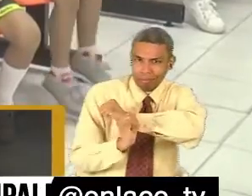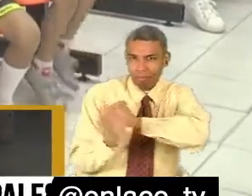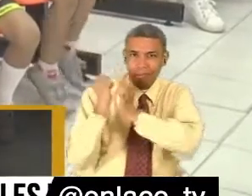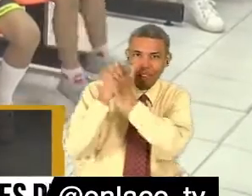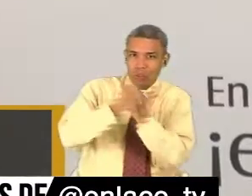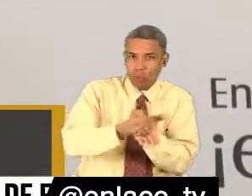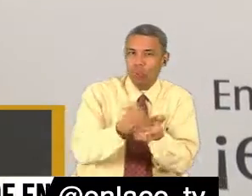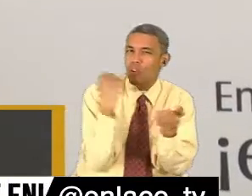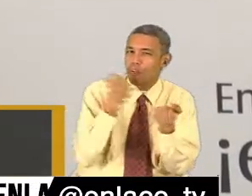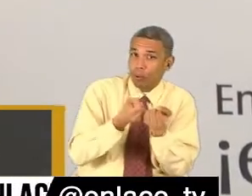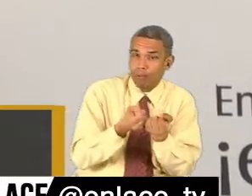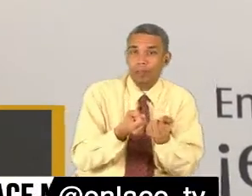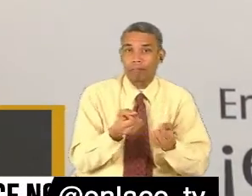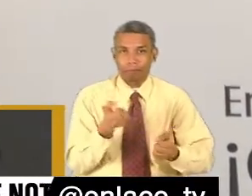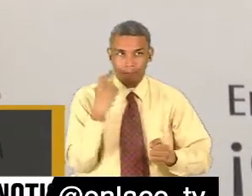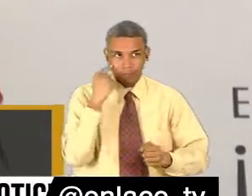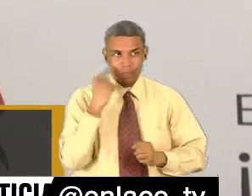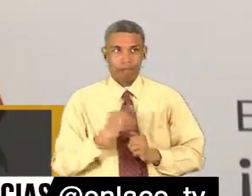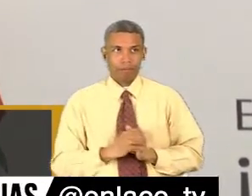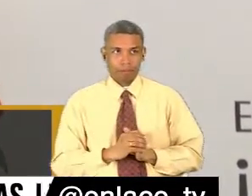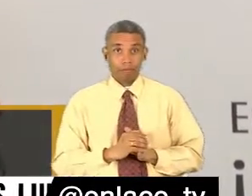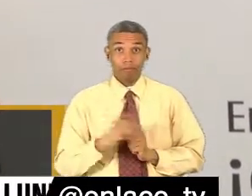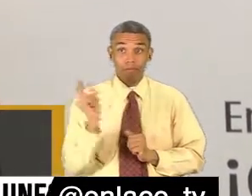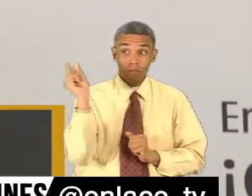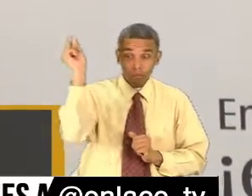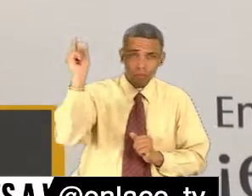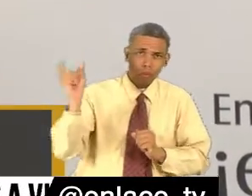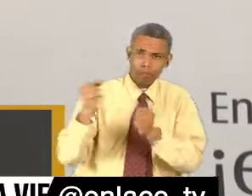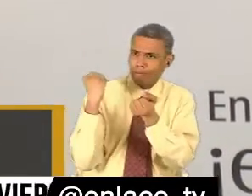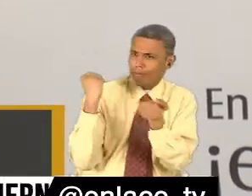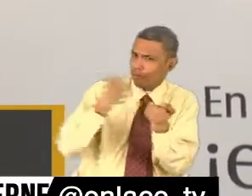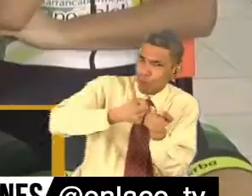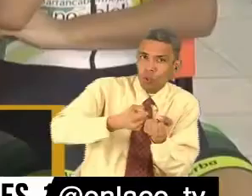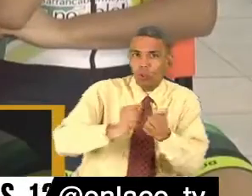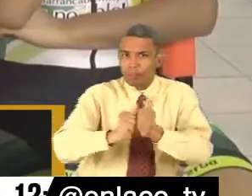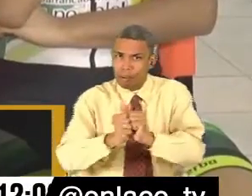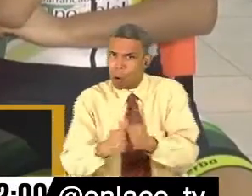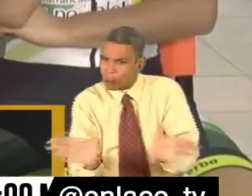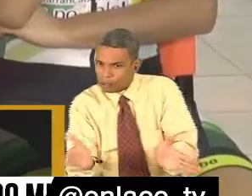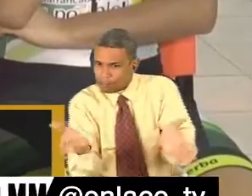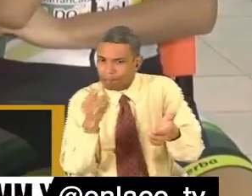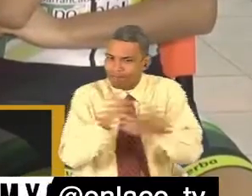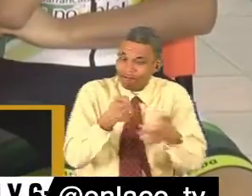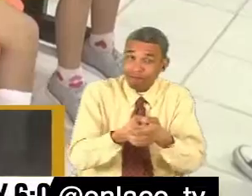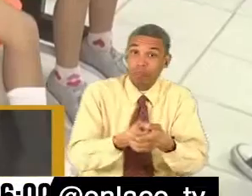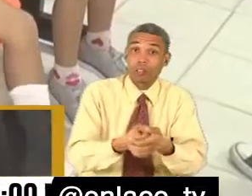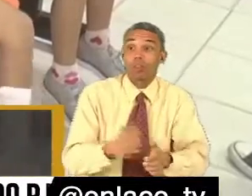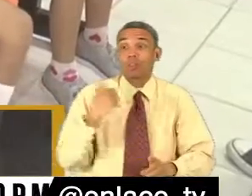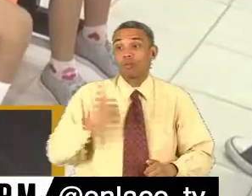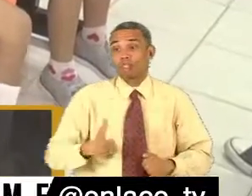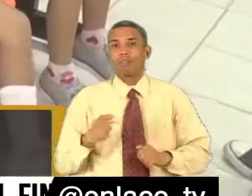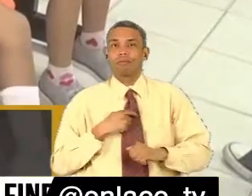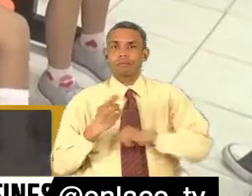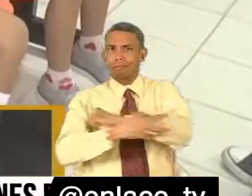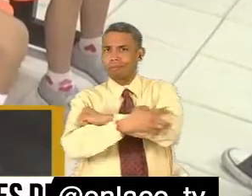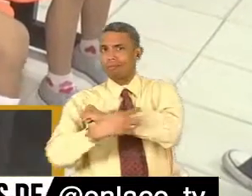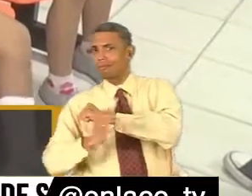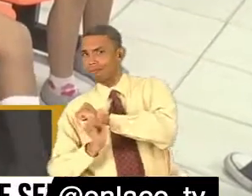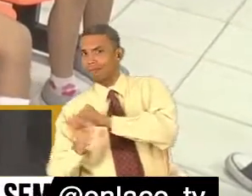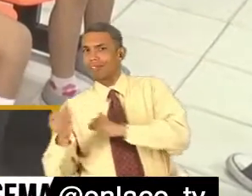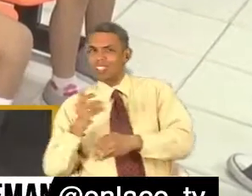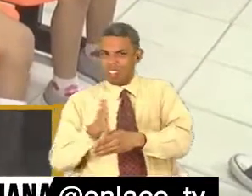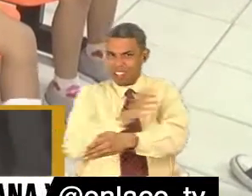Y me ha gustado mucho esto, lo que está haciendo INDERBA a nivel de todo Barranca Bermeja, porque lo que él decía, el director Cristian Julián decía, de